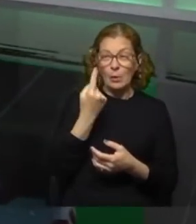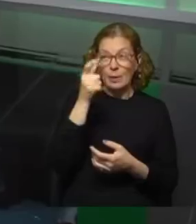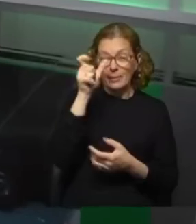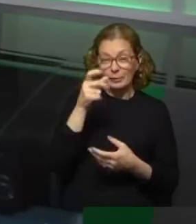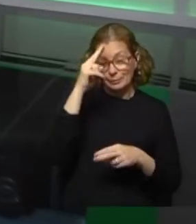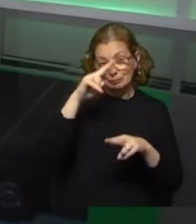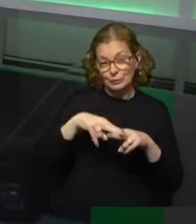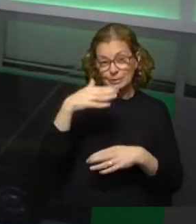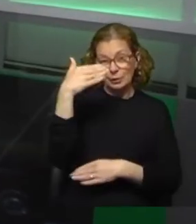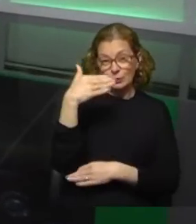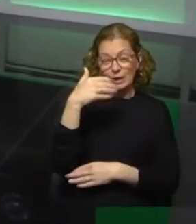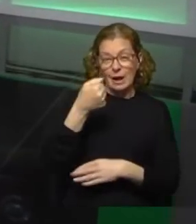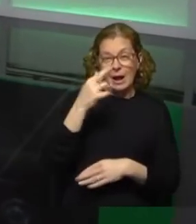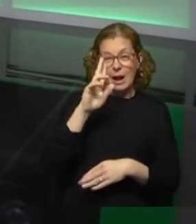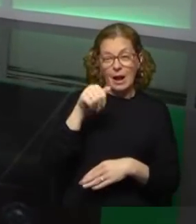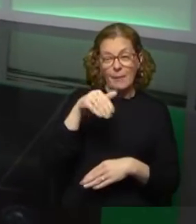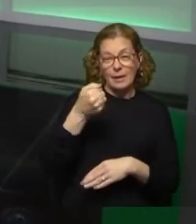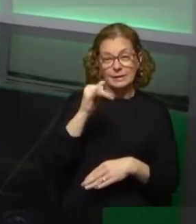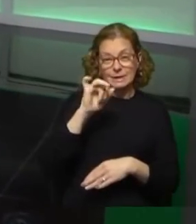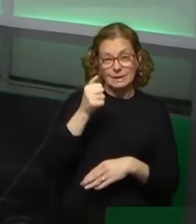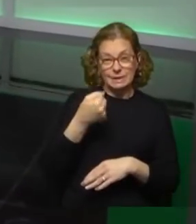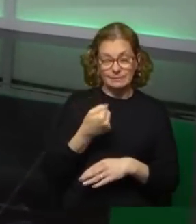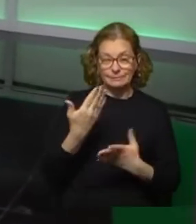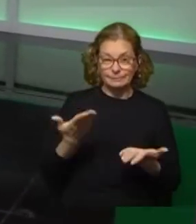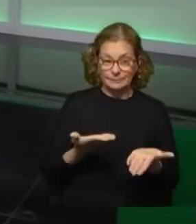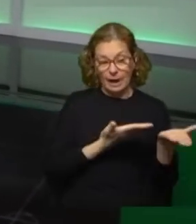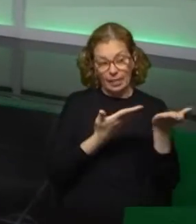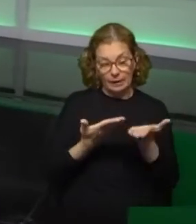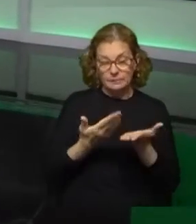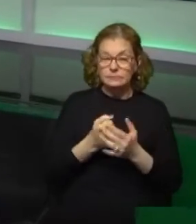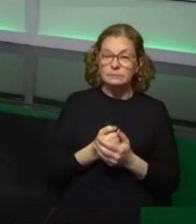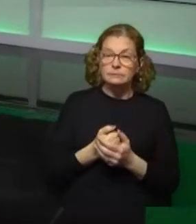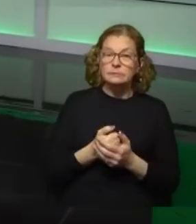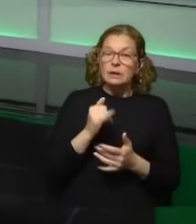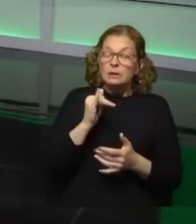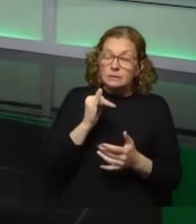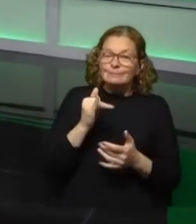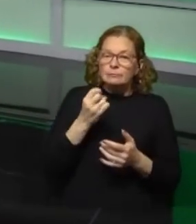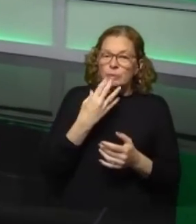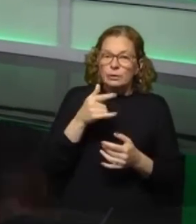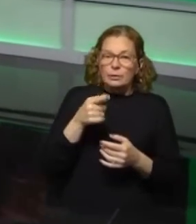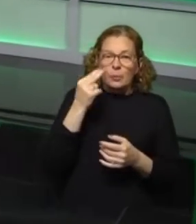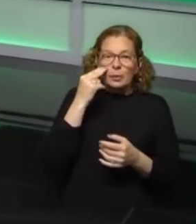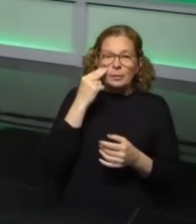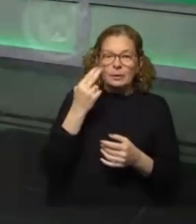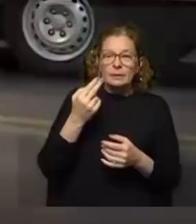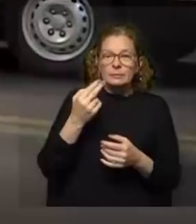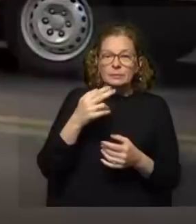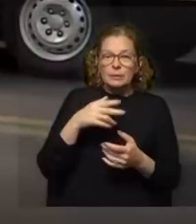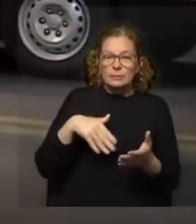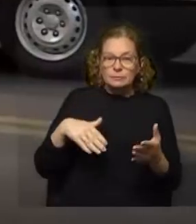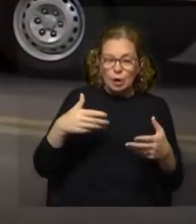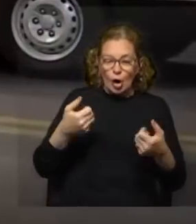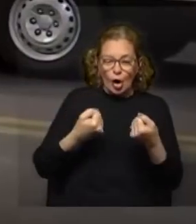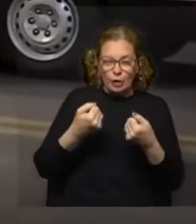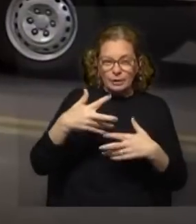en un hotel hotel aramaya adelante Martín sí Martín este bueno está afectado obviamente la circulación